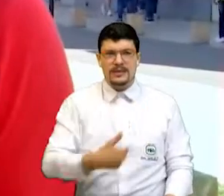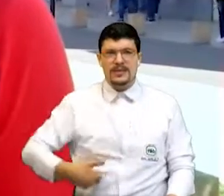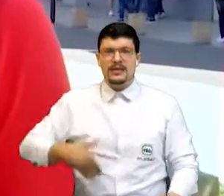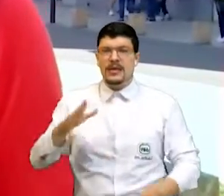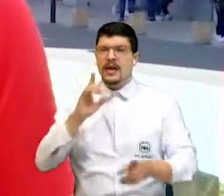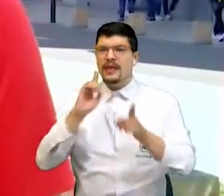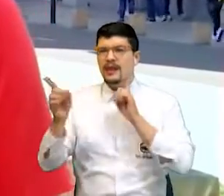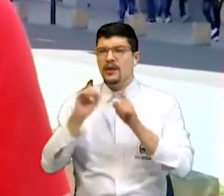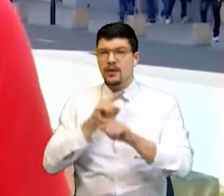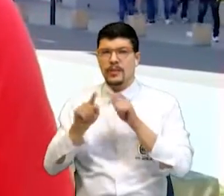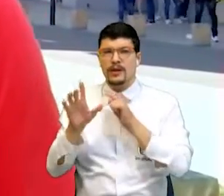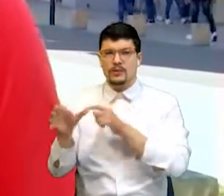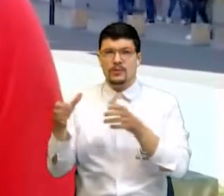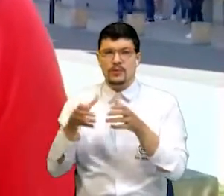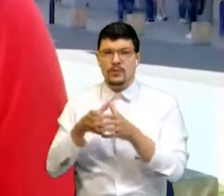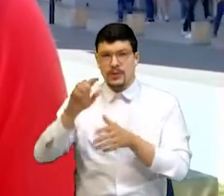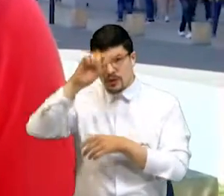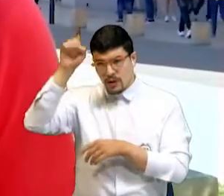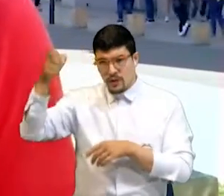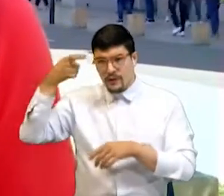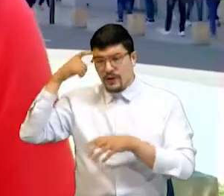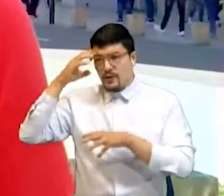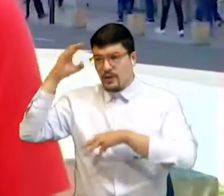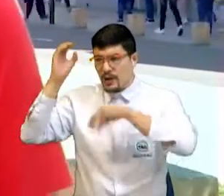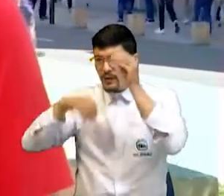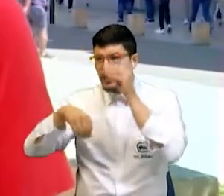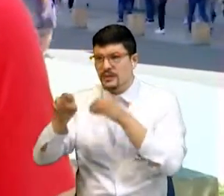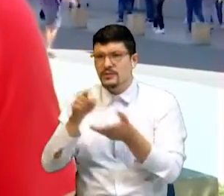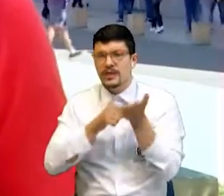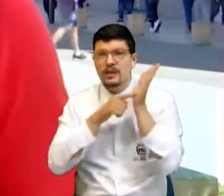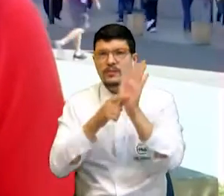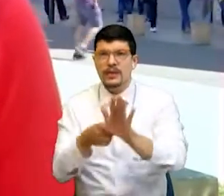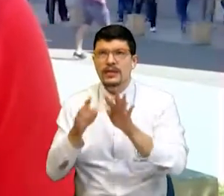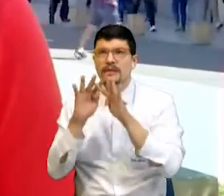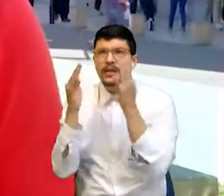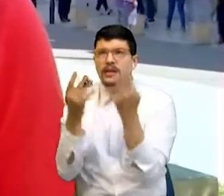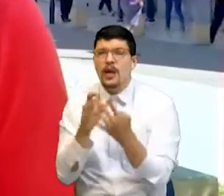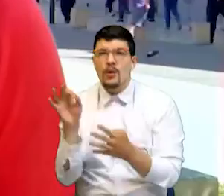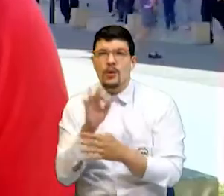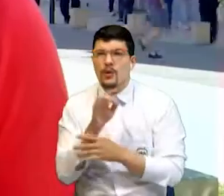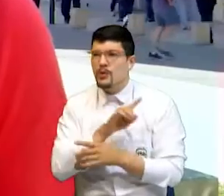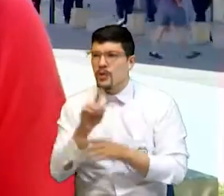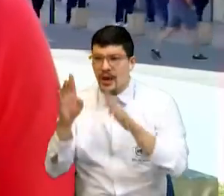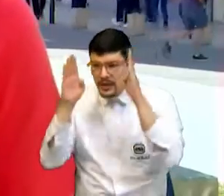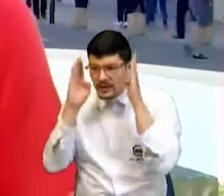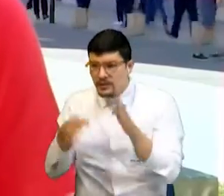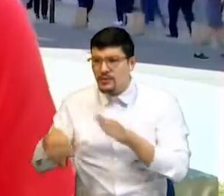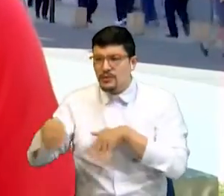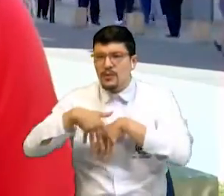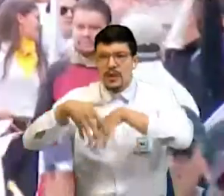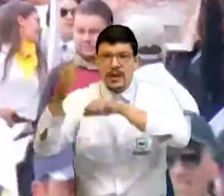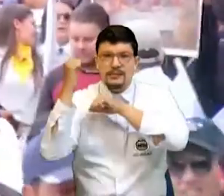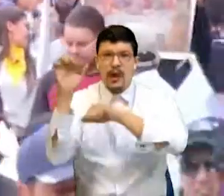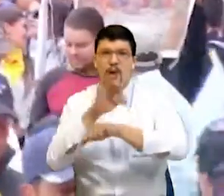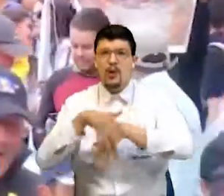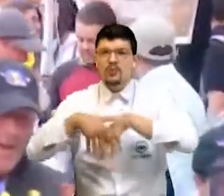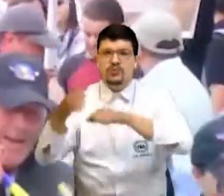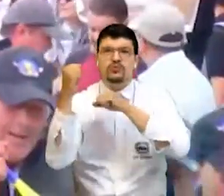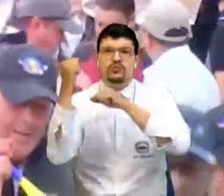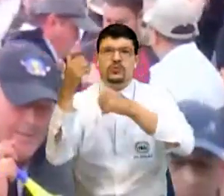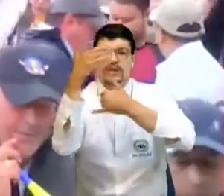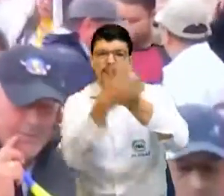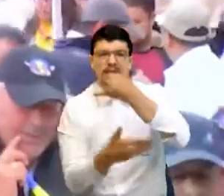partido de gobierno hace todo lo contrario y demuestra en el Senado y el Congreso que no están escuchando las marchas y las protestas